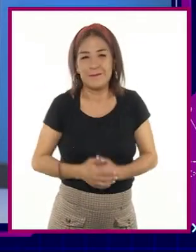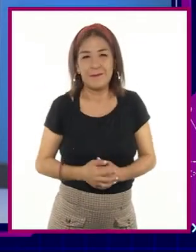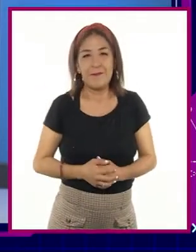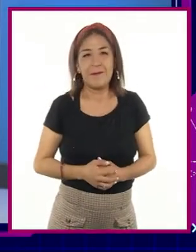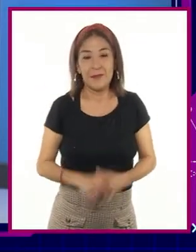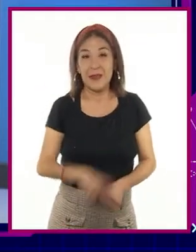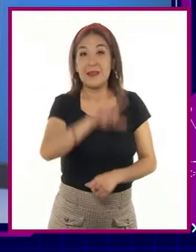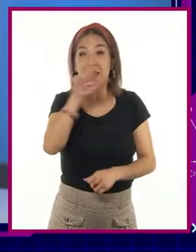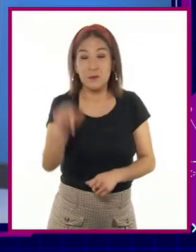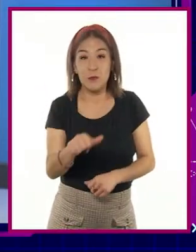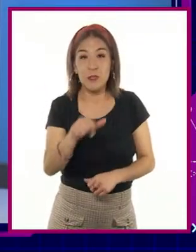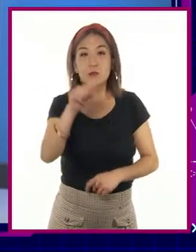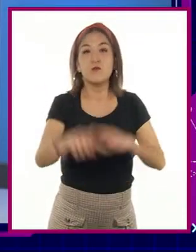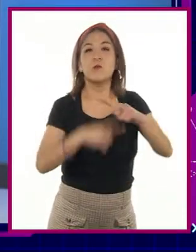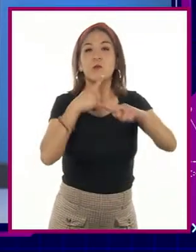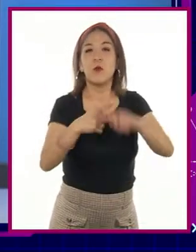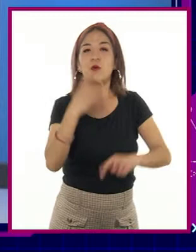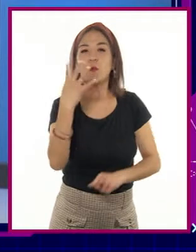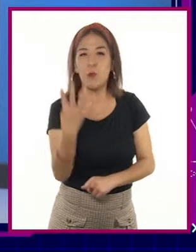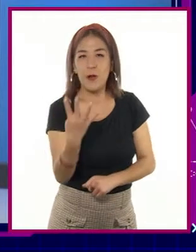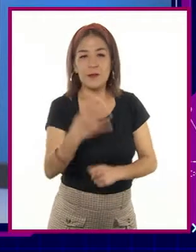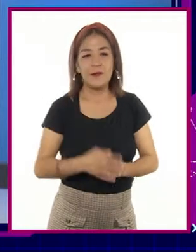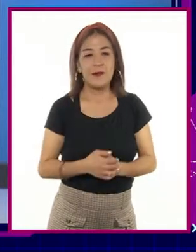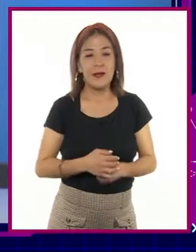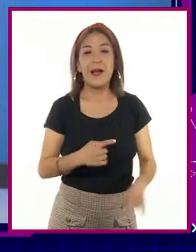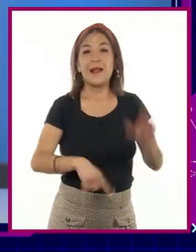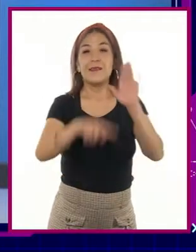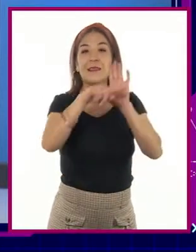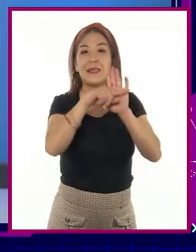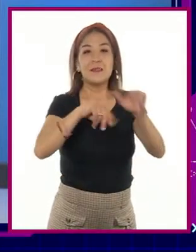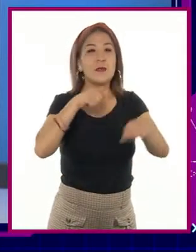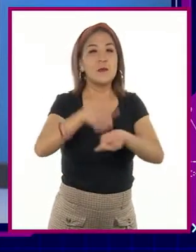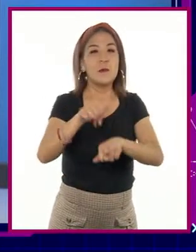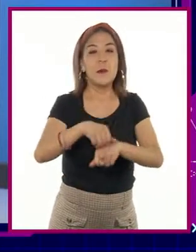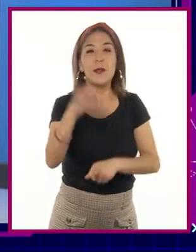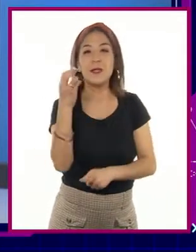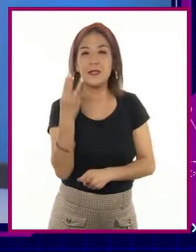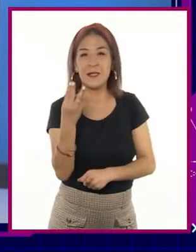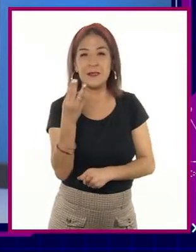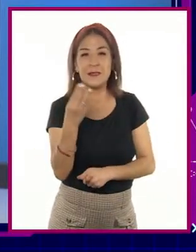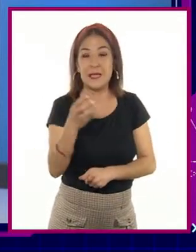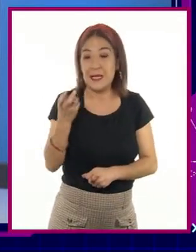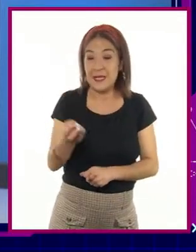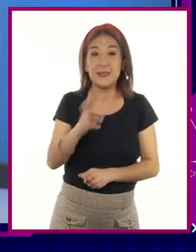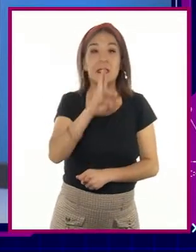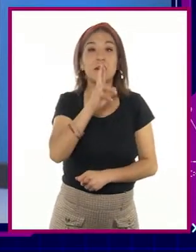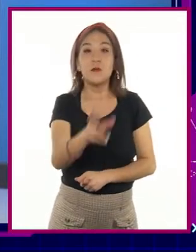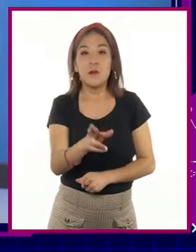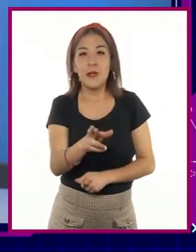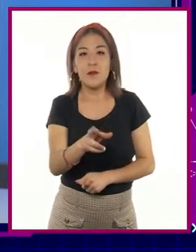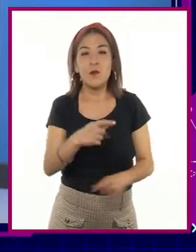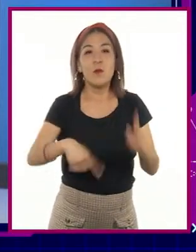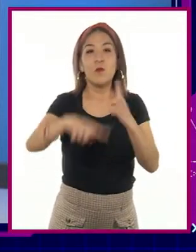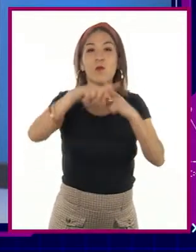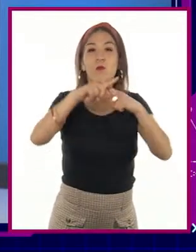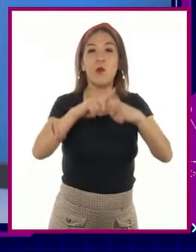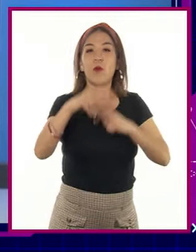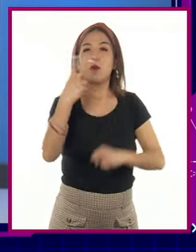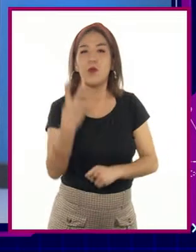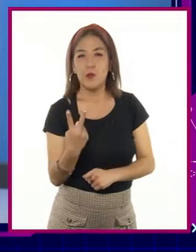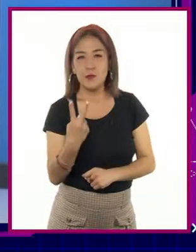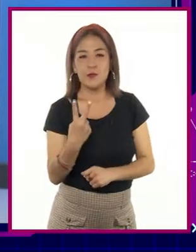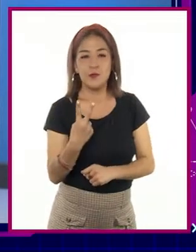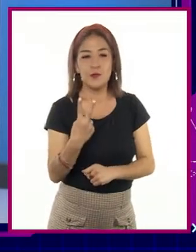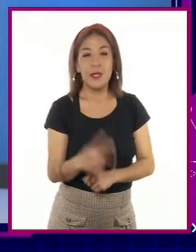multiplicado por cuatro restarle el número tres a tu resultado multiplicado por dos